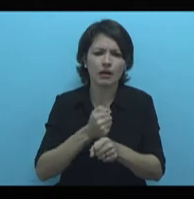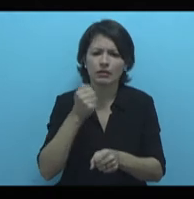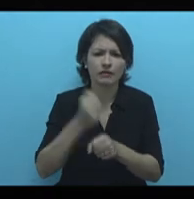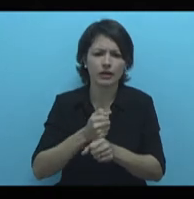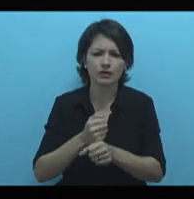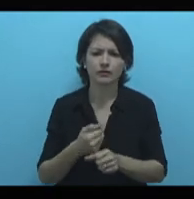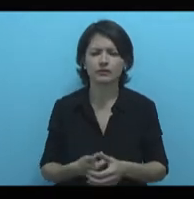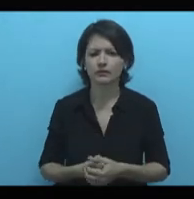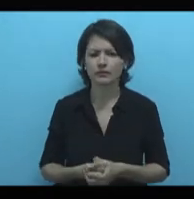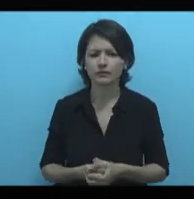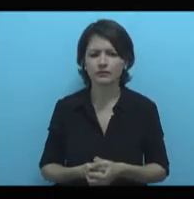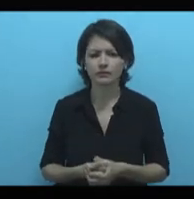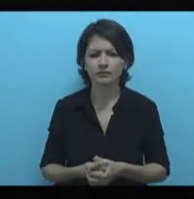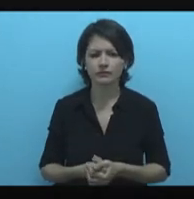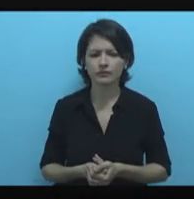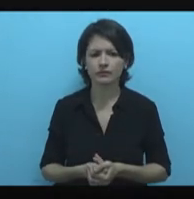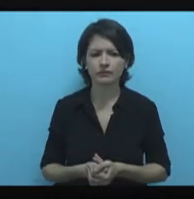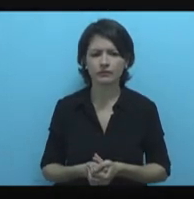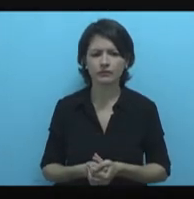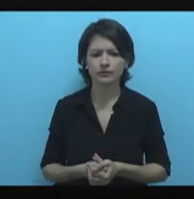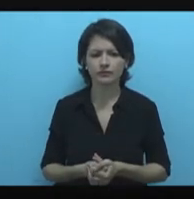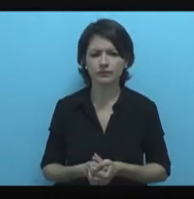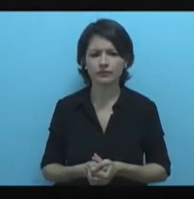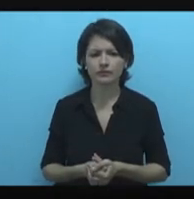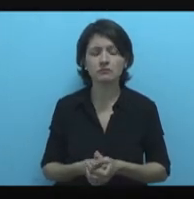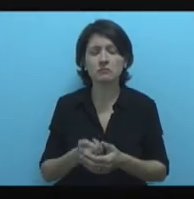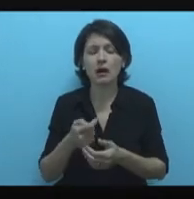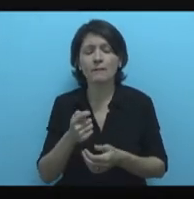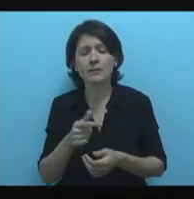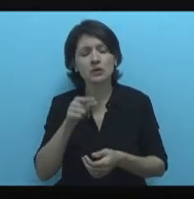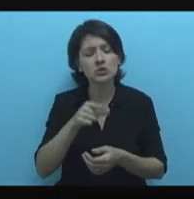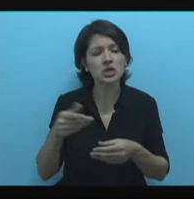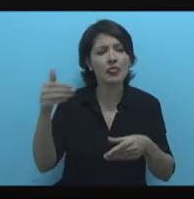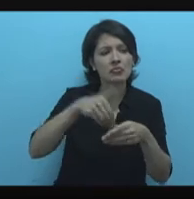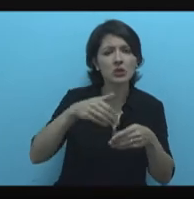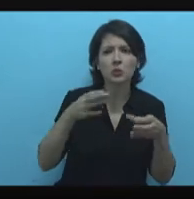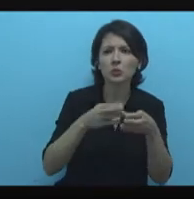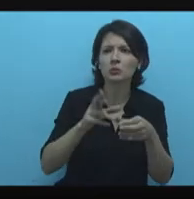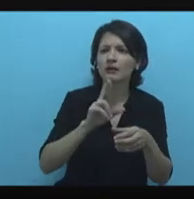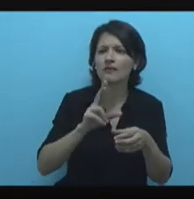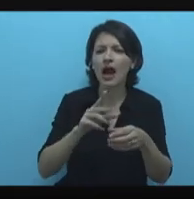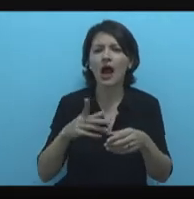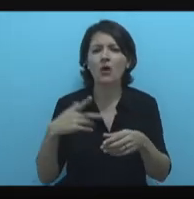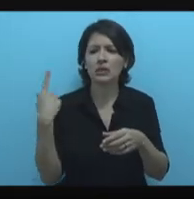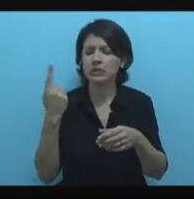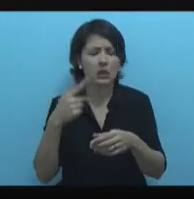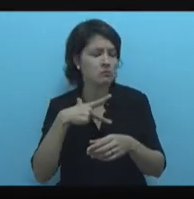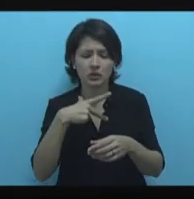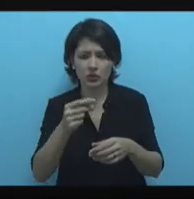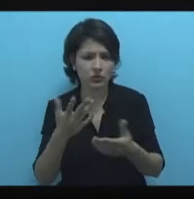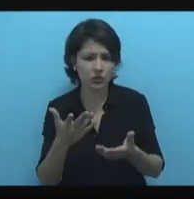que no presiden y que no son parte de las comisiones ni de las decisiones que se toman porque